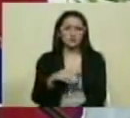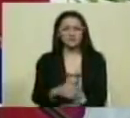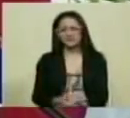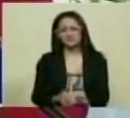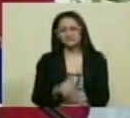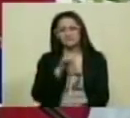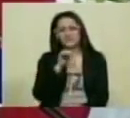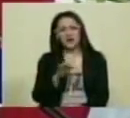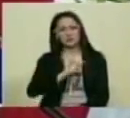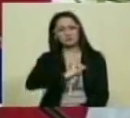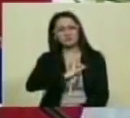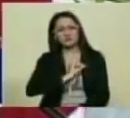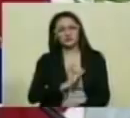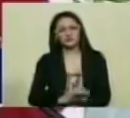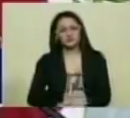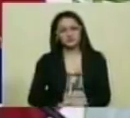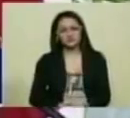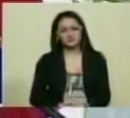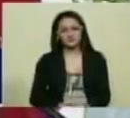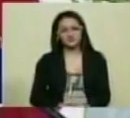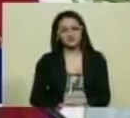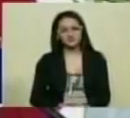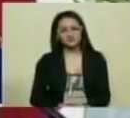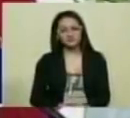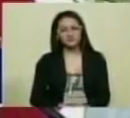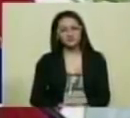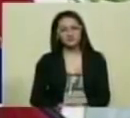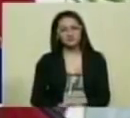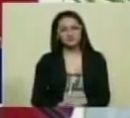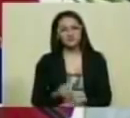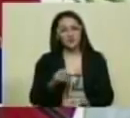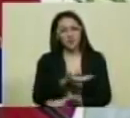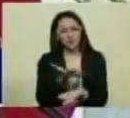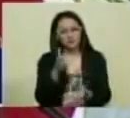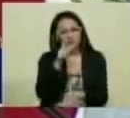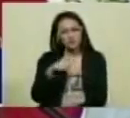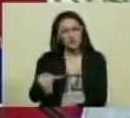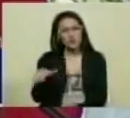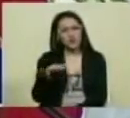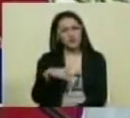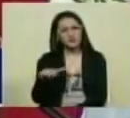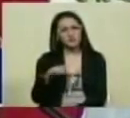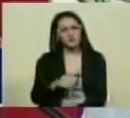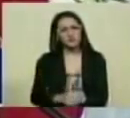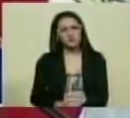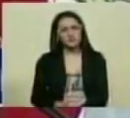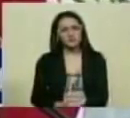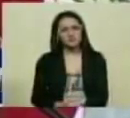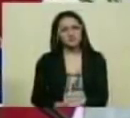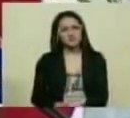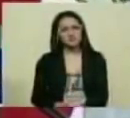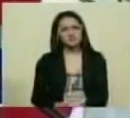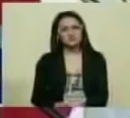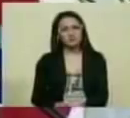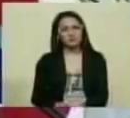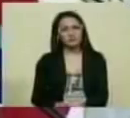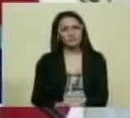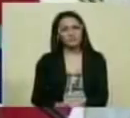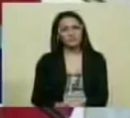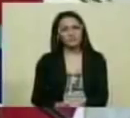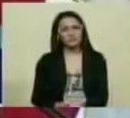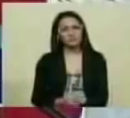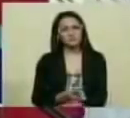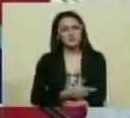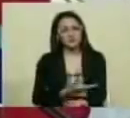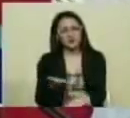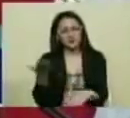herencia. ¿Y cuántos fueron ustedes los pueblos originarios? Y cuando digo ustedes es nuestros hermanos